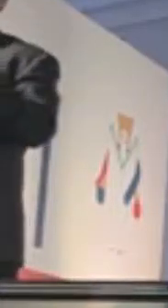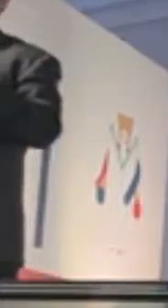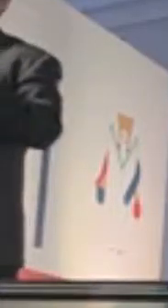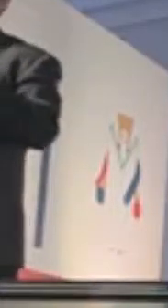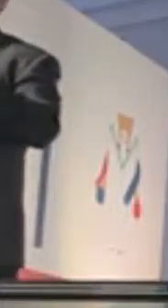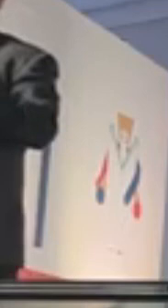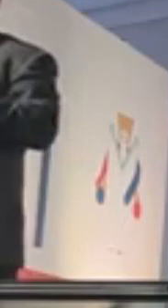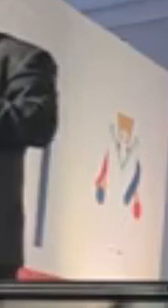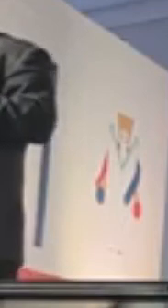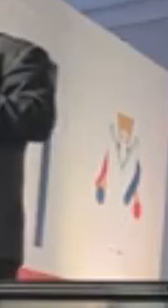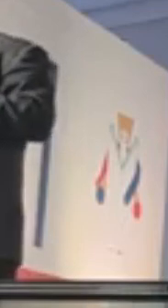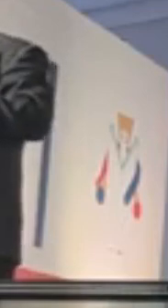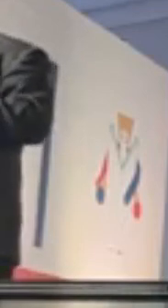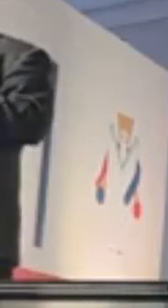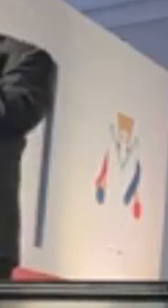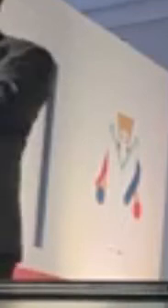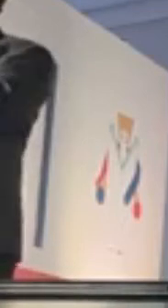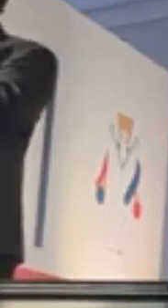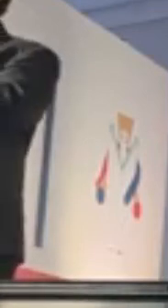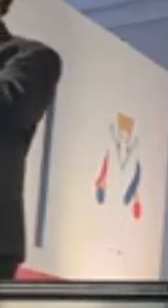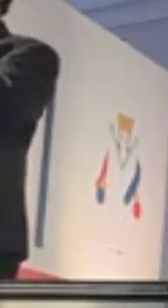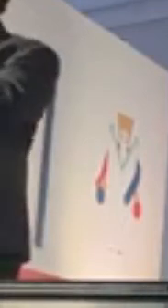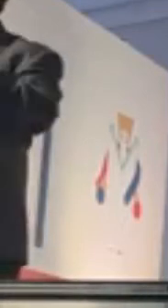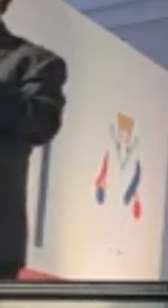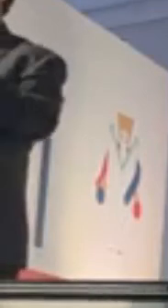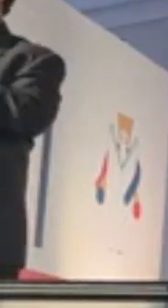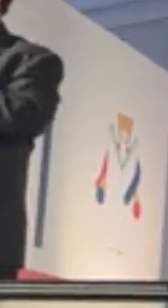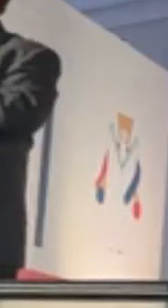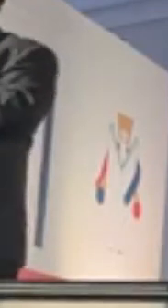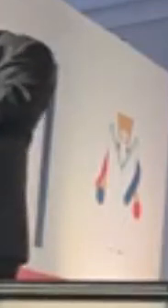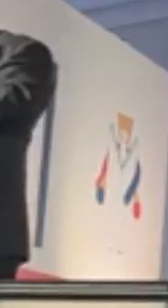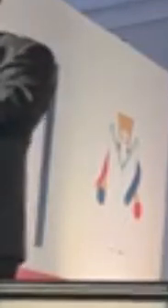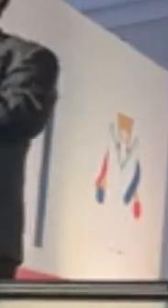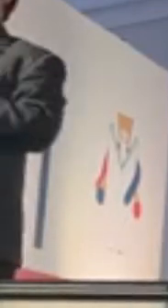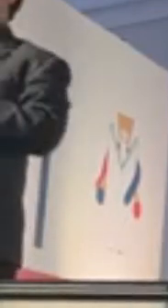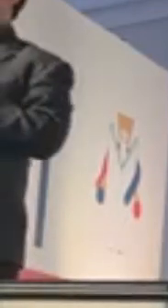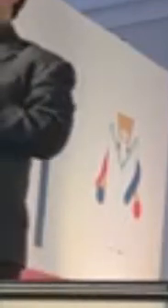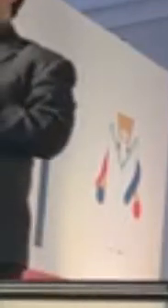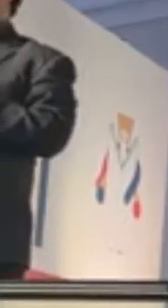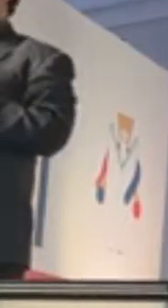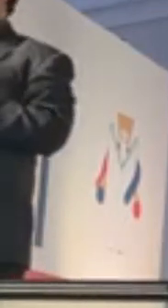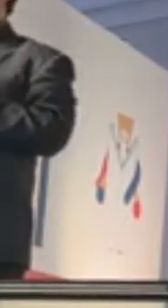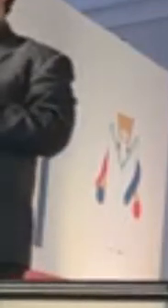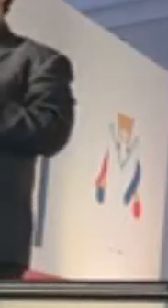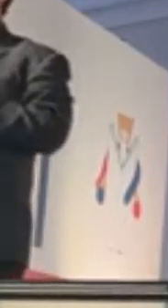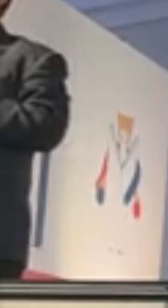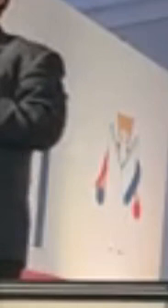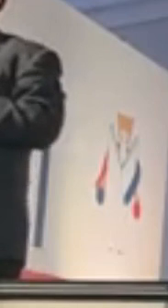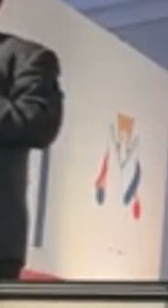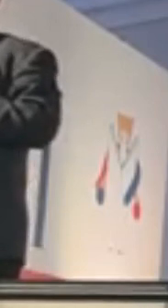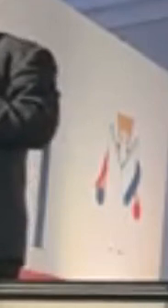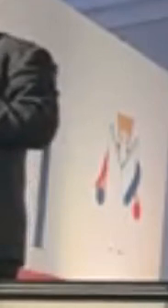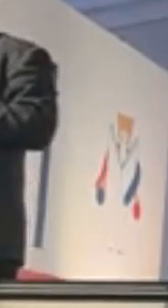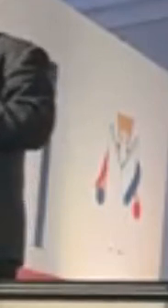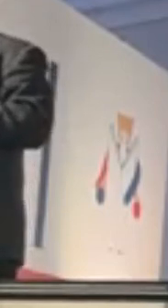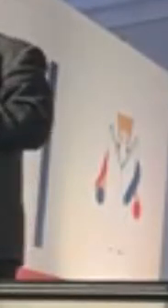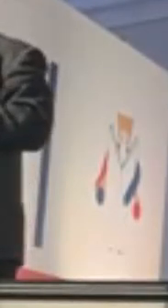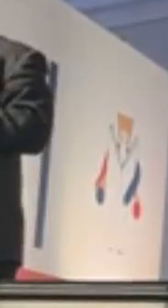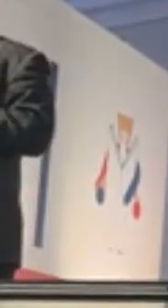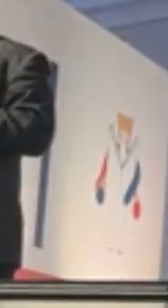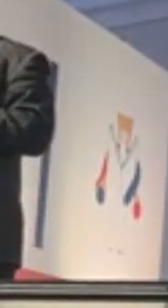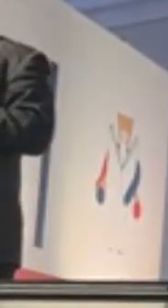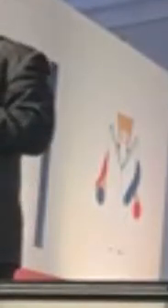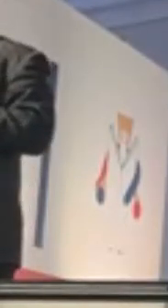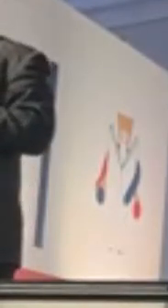papá, bueno, ya sabrán ellos qué hagan, pero francamente la respuesta es sí,